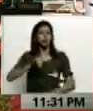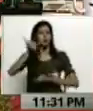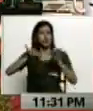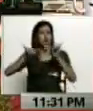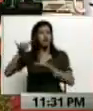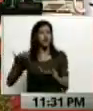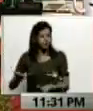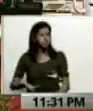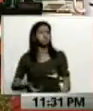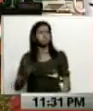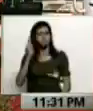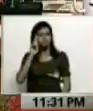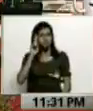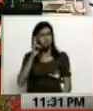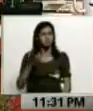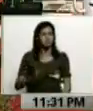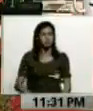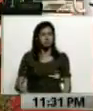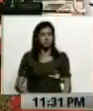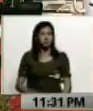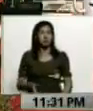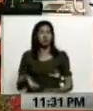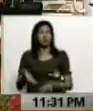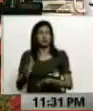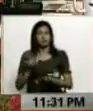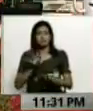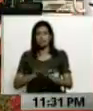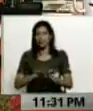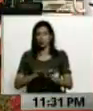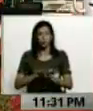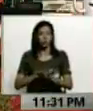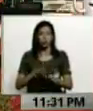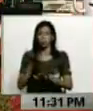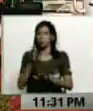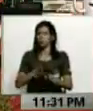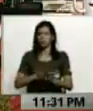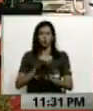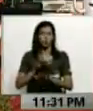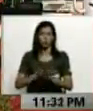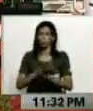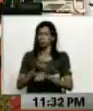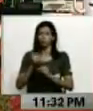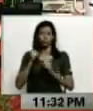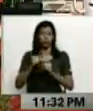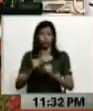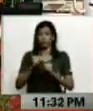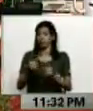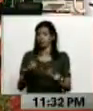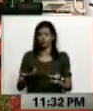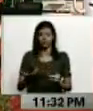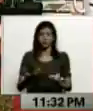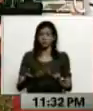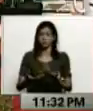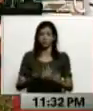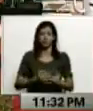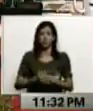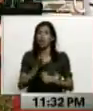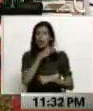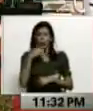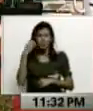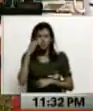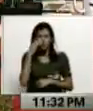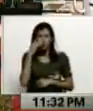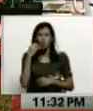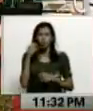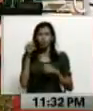David mol es el proyecto del sionismo más recalcitrante en Venezuela olvídense